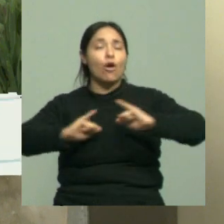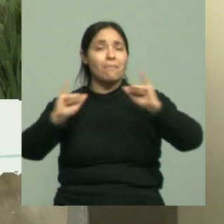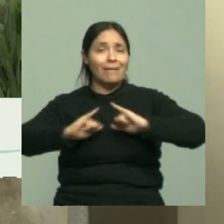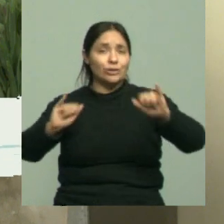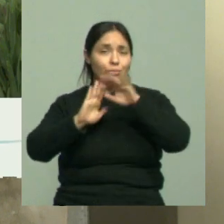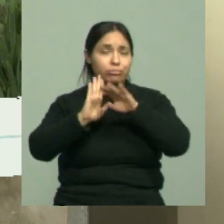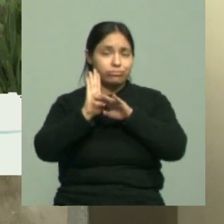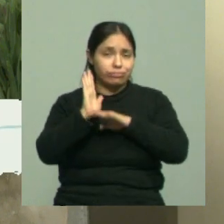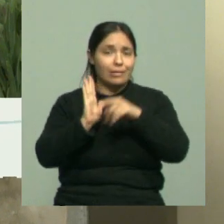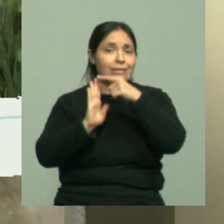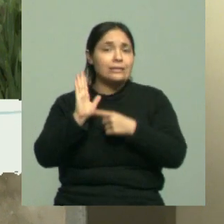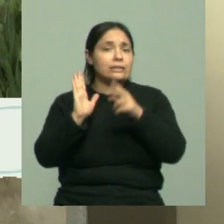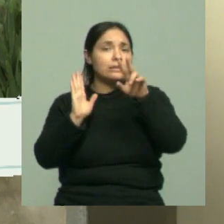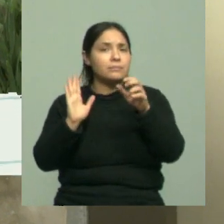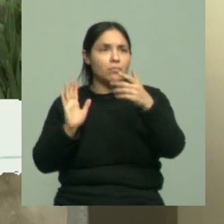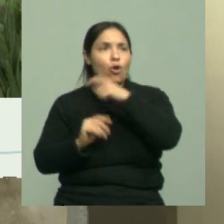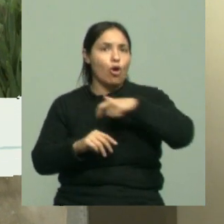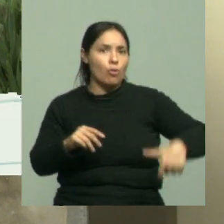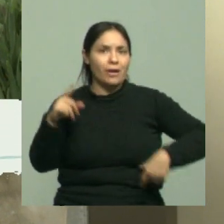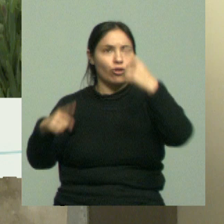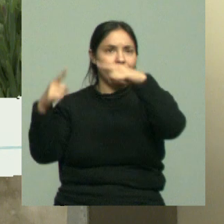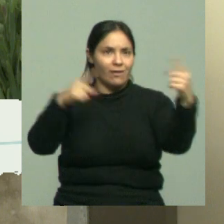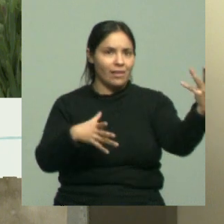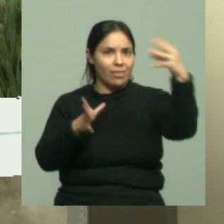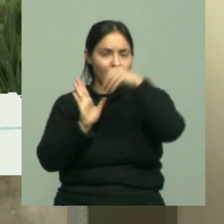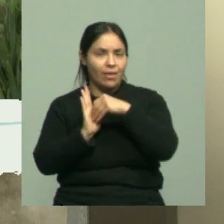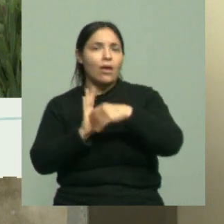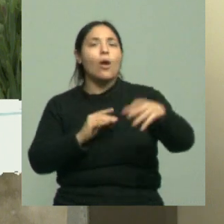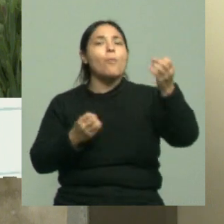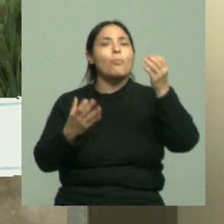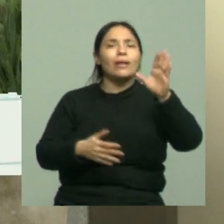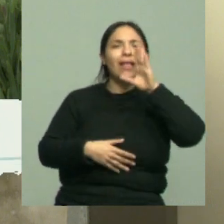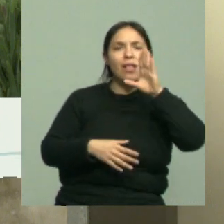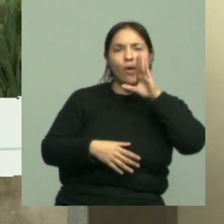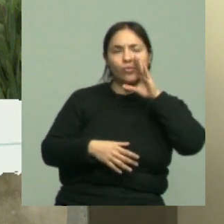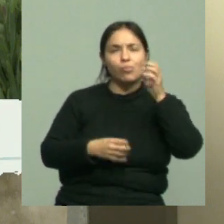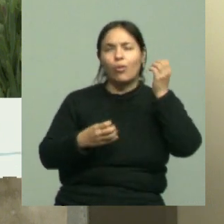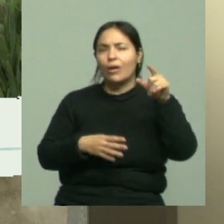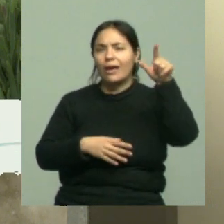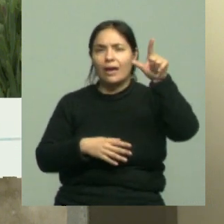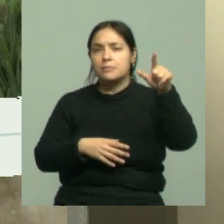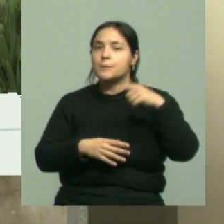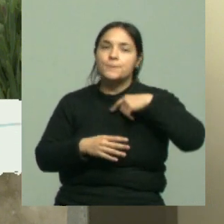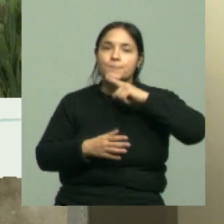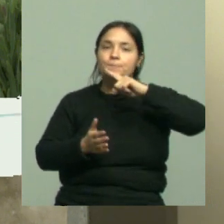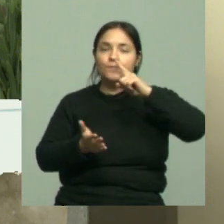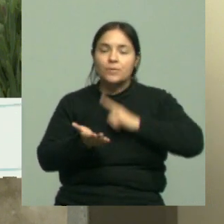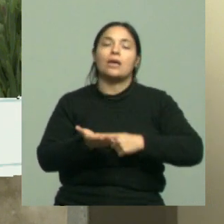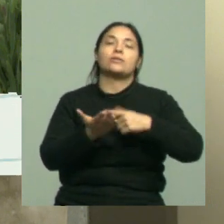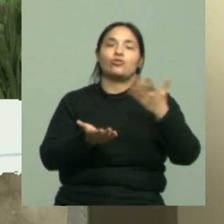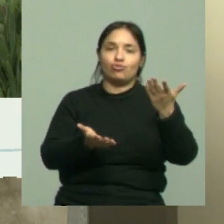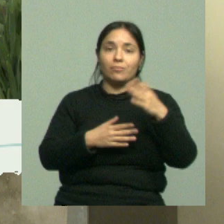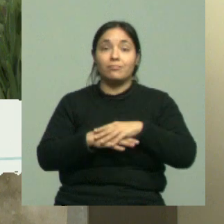a distintos gobiernos. ¿Por qué Estados Unidos fue el que en definitiva acciona, más allá de que estuvo en una